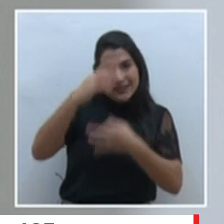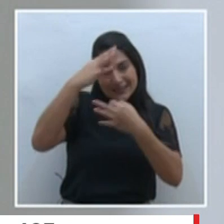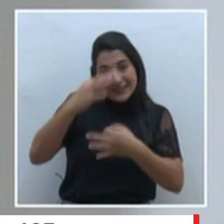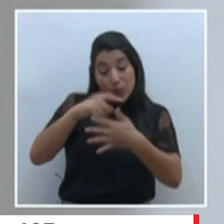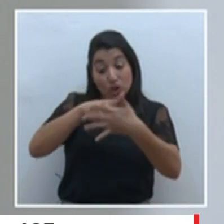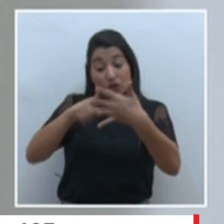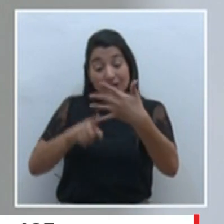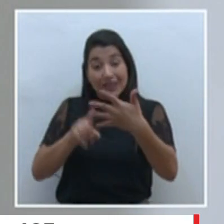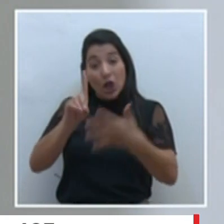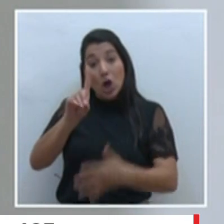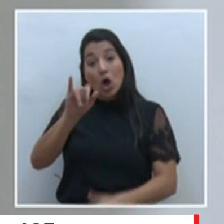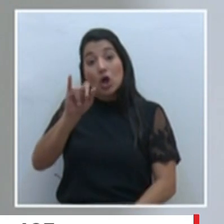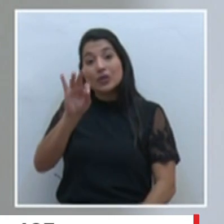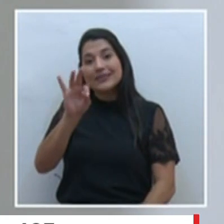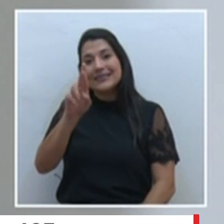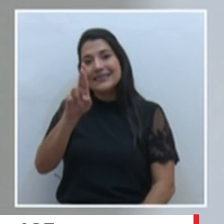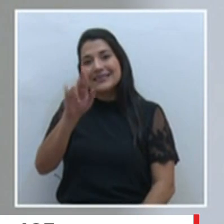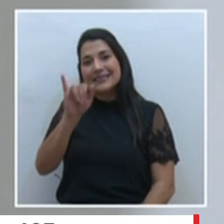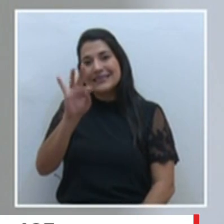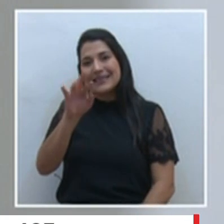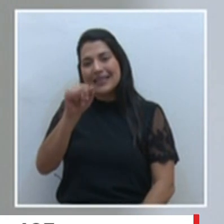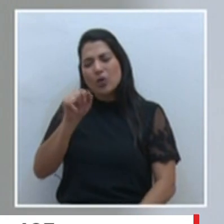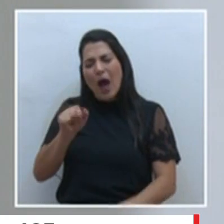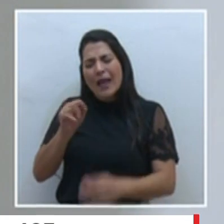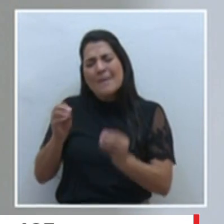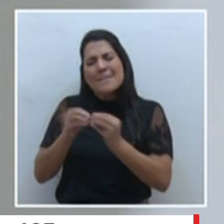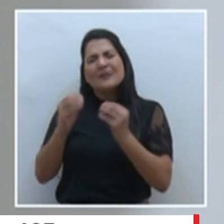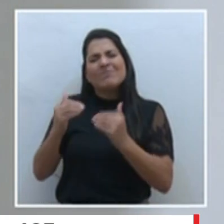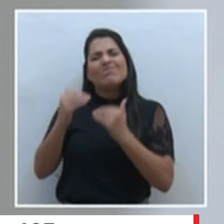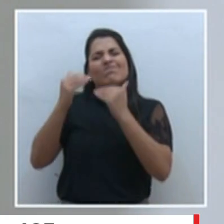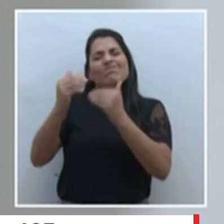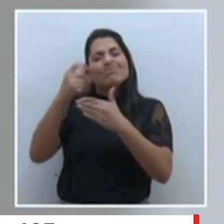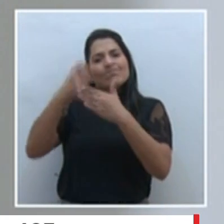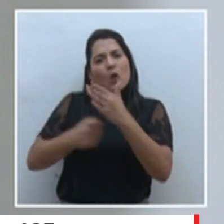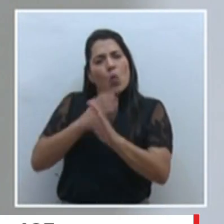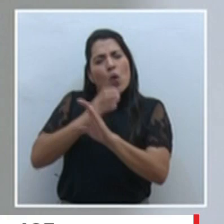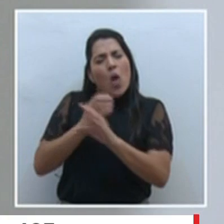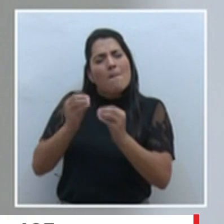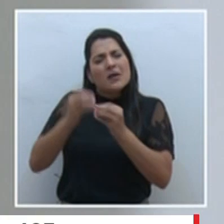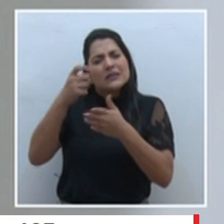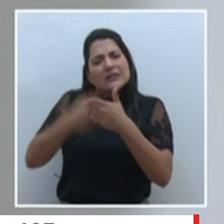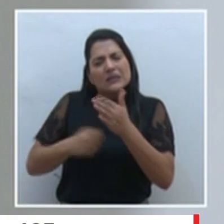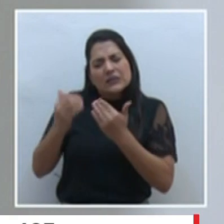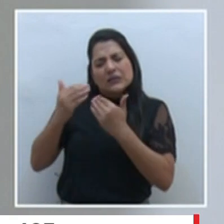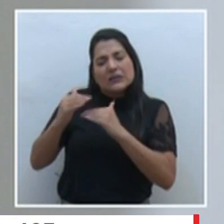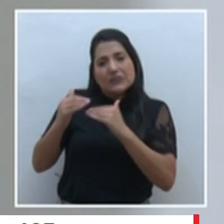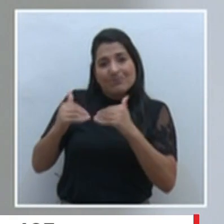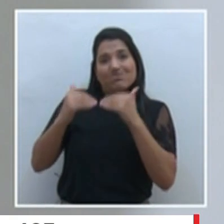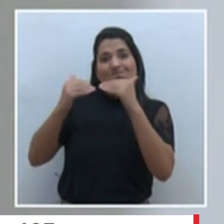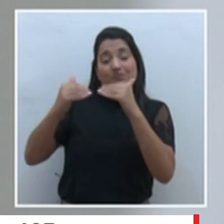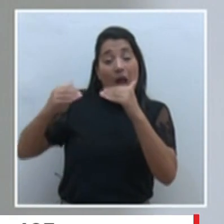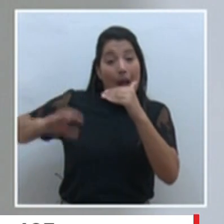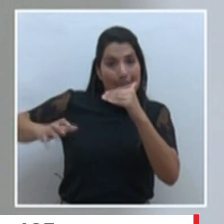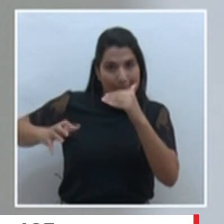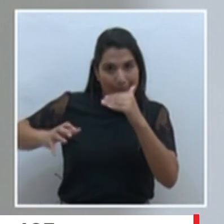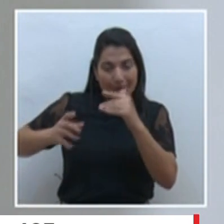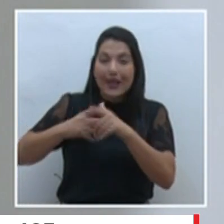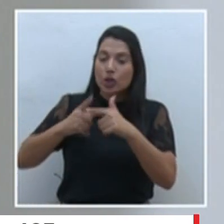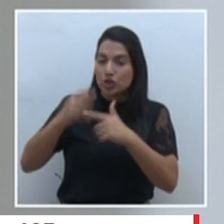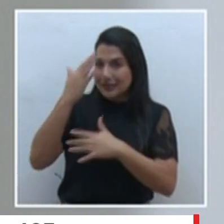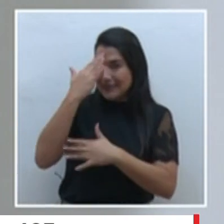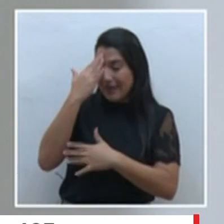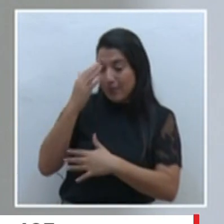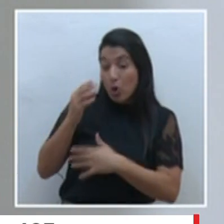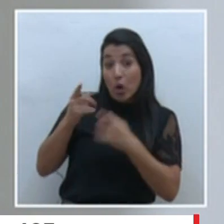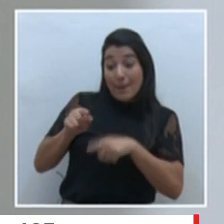para buscar una menor exposición y eventualmente una transmisión mayor. Y sabemos que obviamente lo que ocurre en esos distritos, en esas zonas,